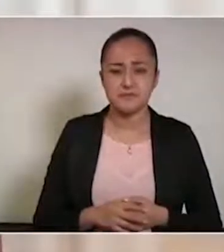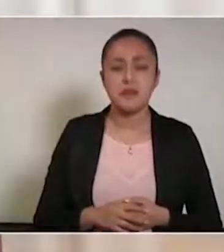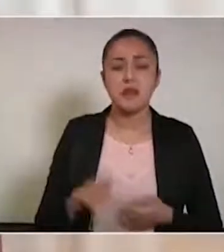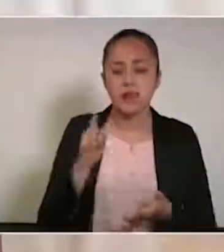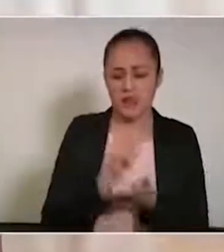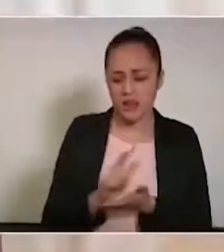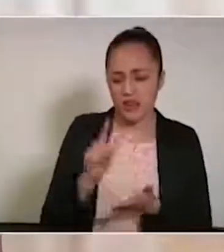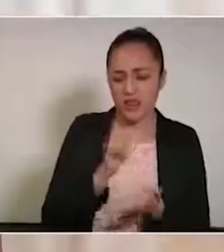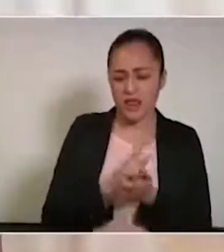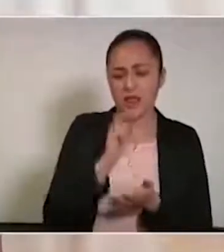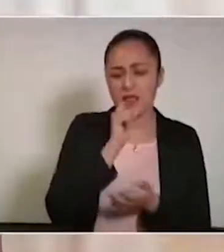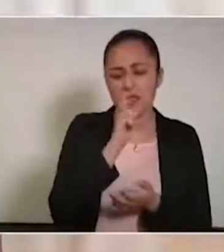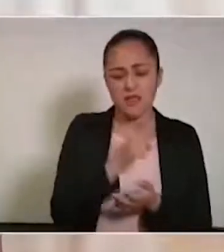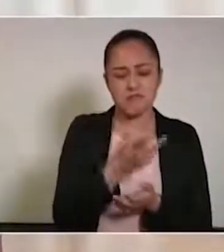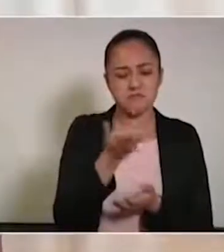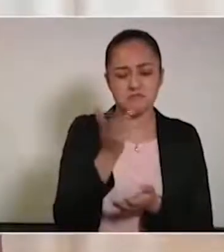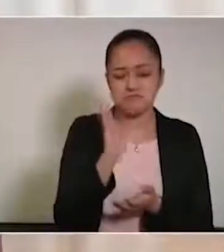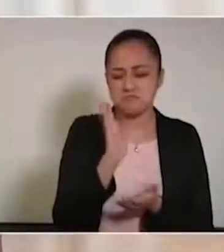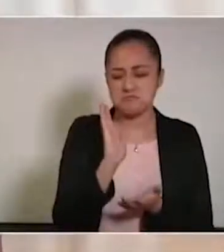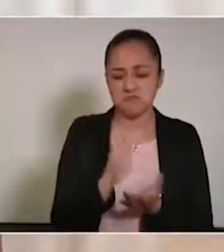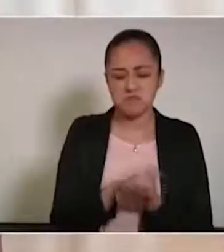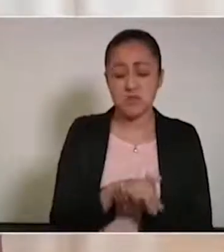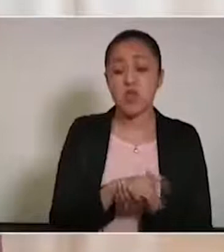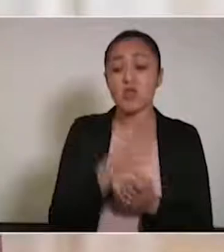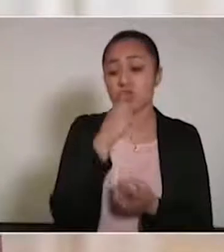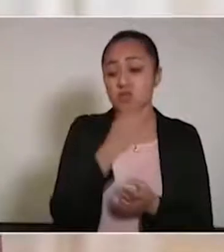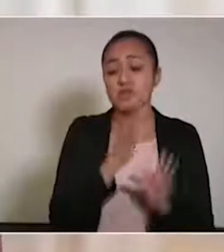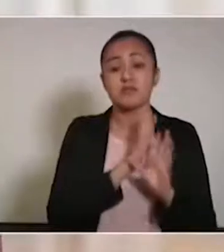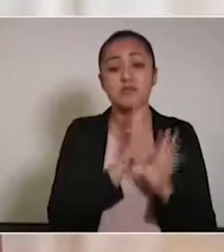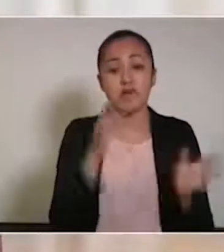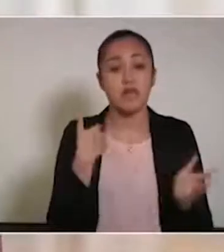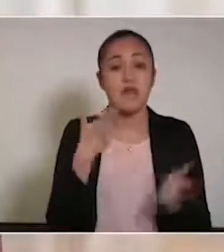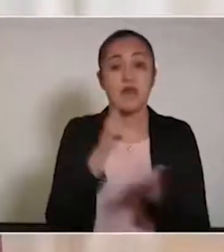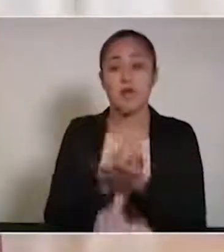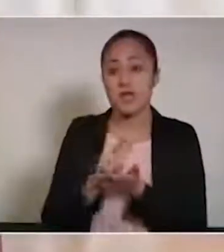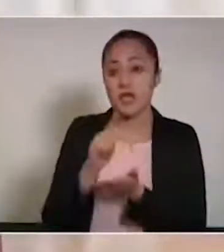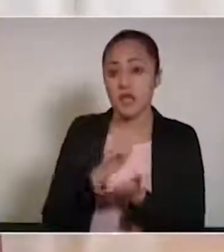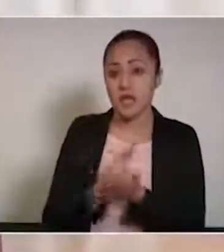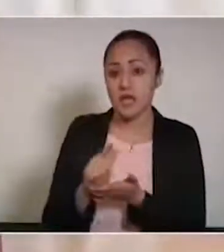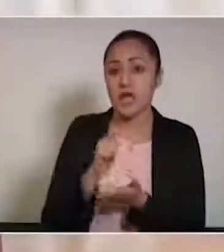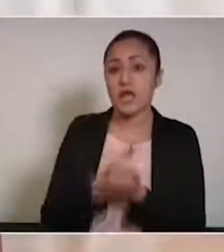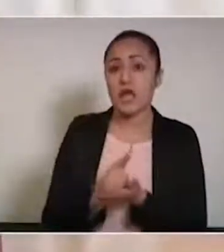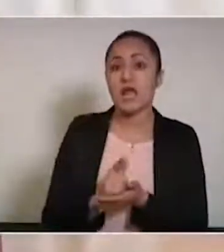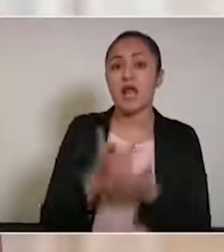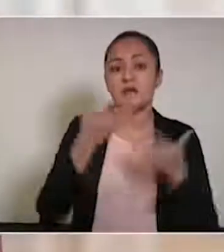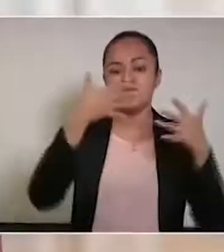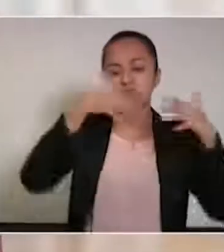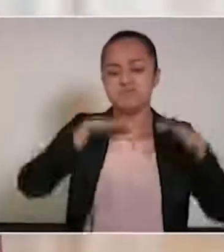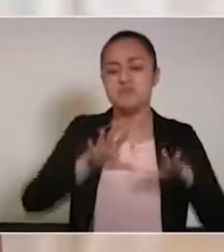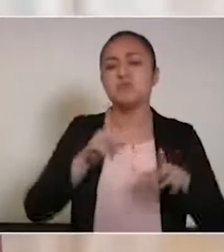limpiando diciendo que estaba estuvieron limpiando barrancas